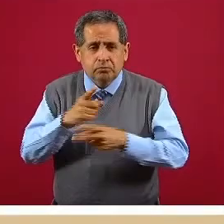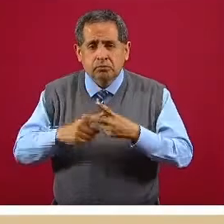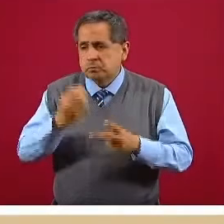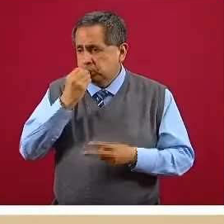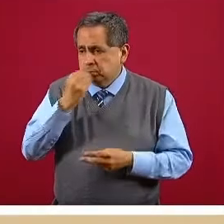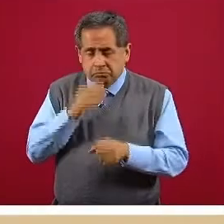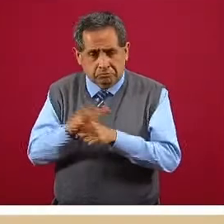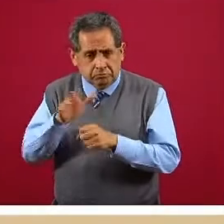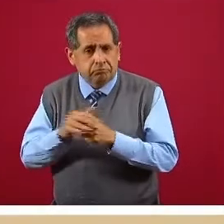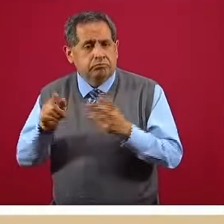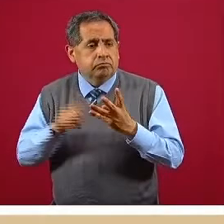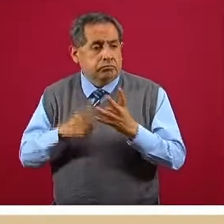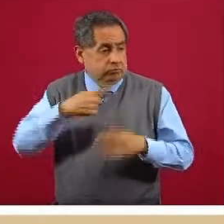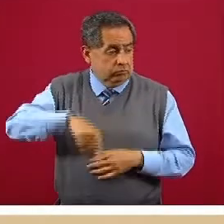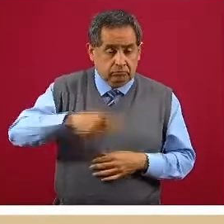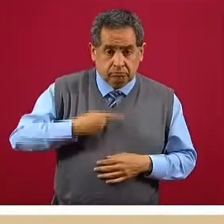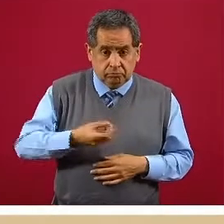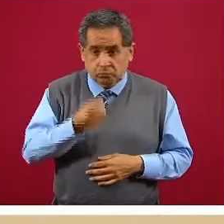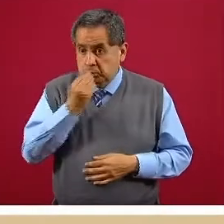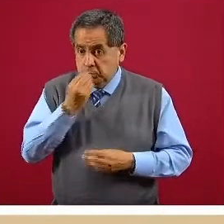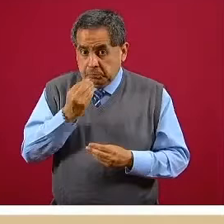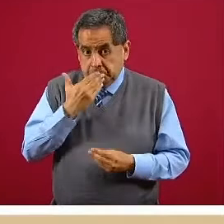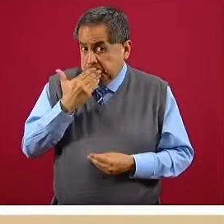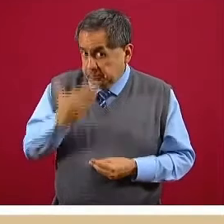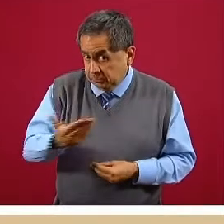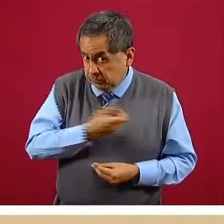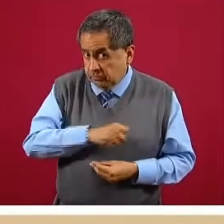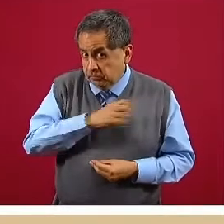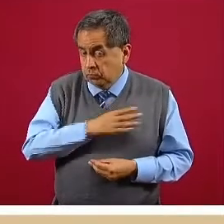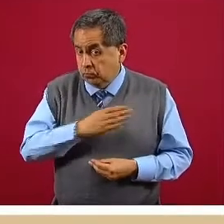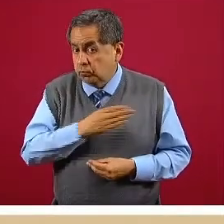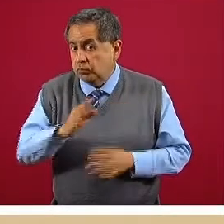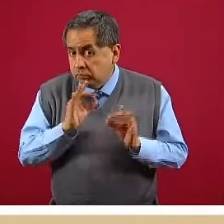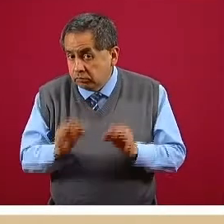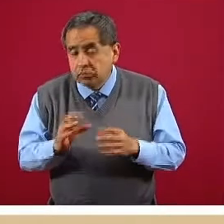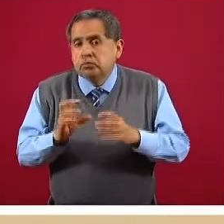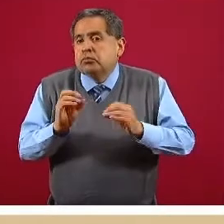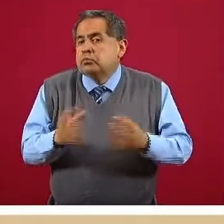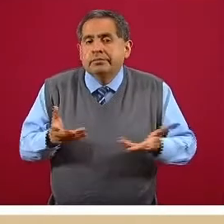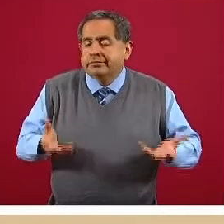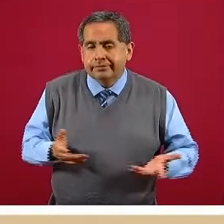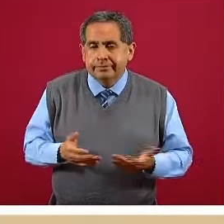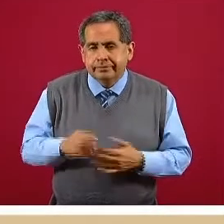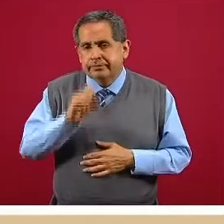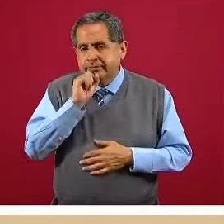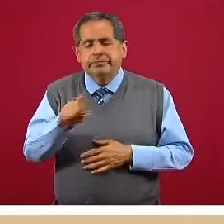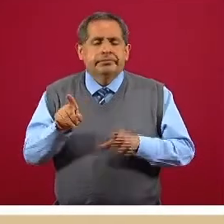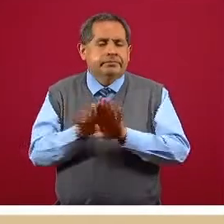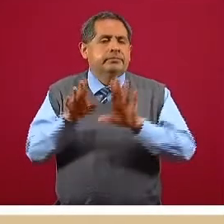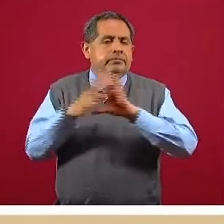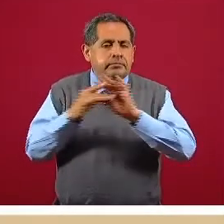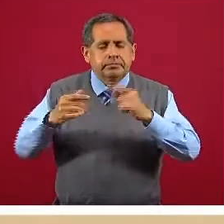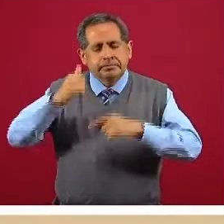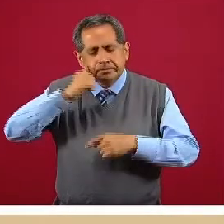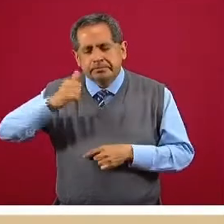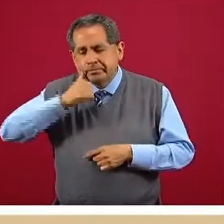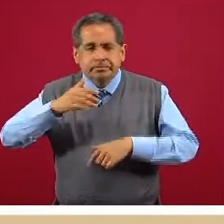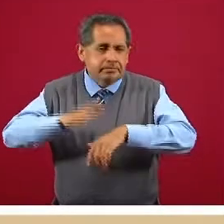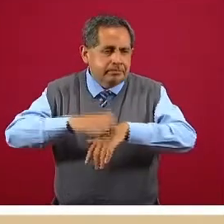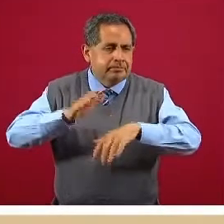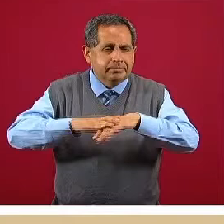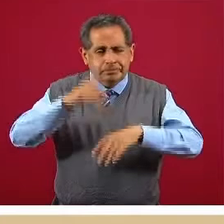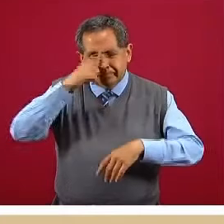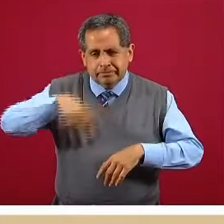la alimentación y el estado de nutrición de la población. Y nuestro segundo objetivo es el mismo objetivo que tenemos siempre para